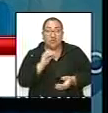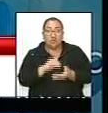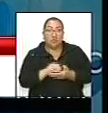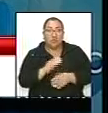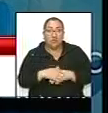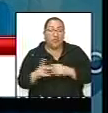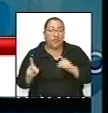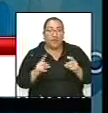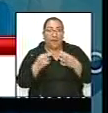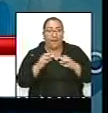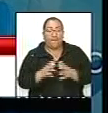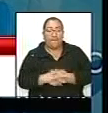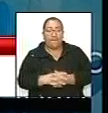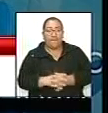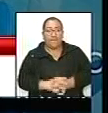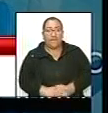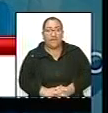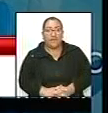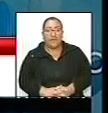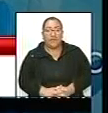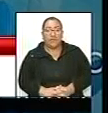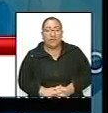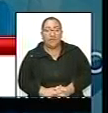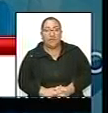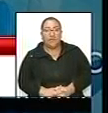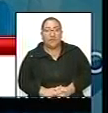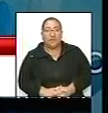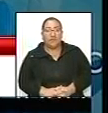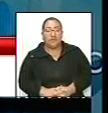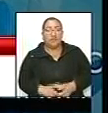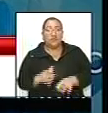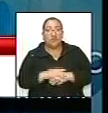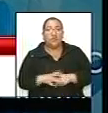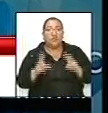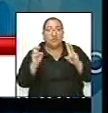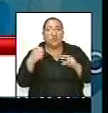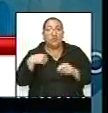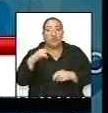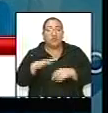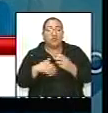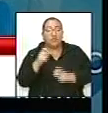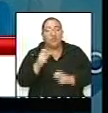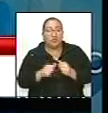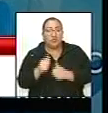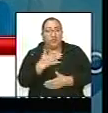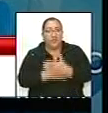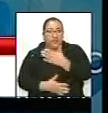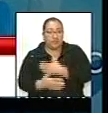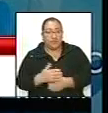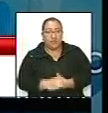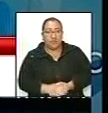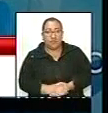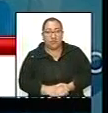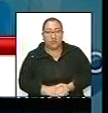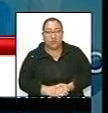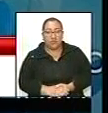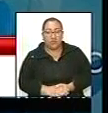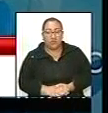el debate público sobre el tema social de las personas con discapacidad.